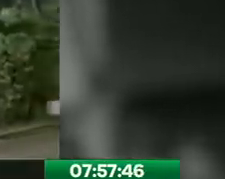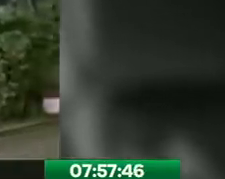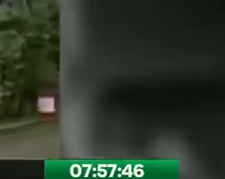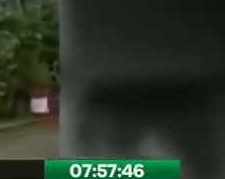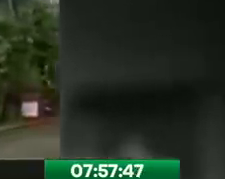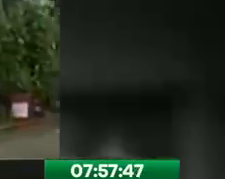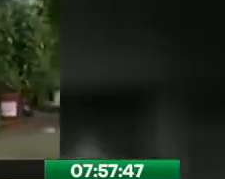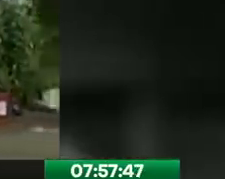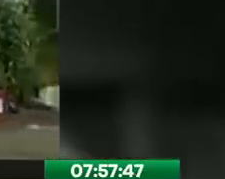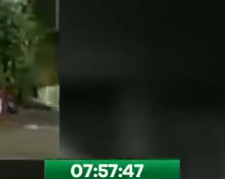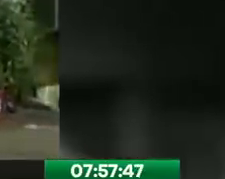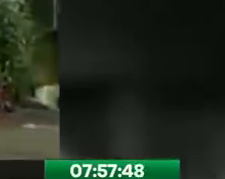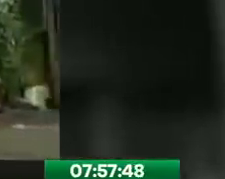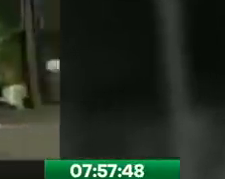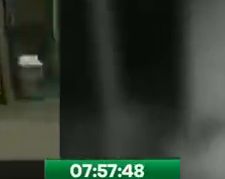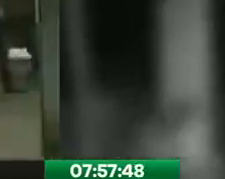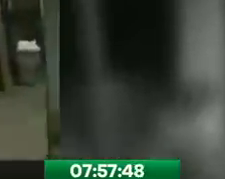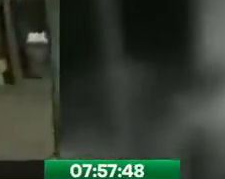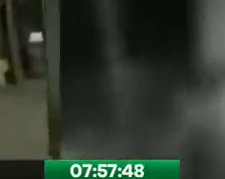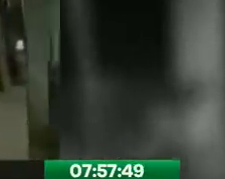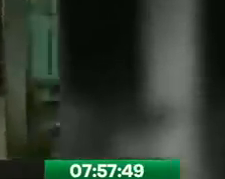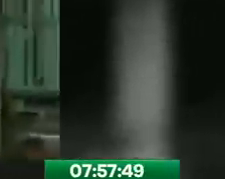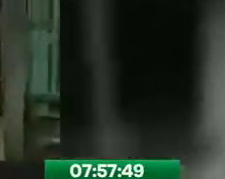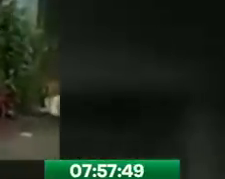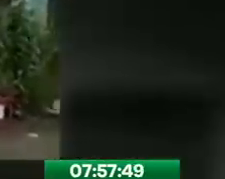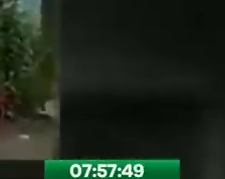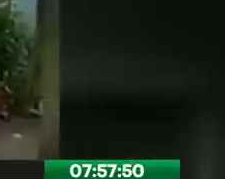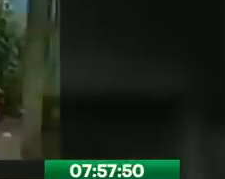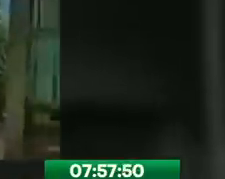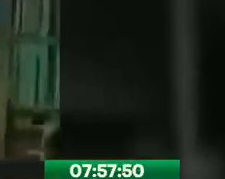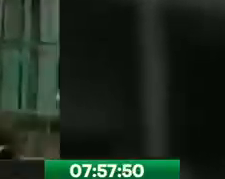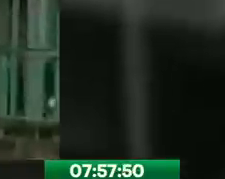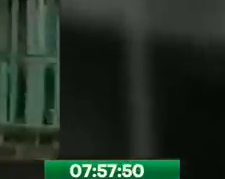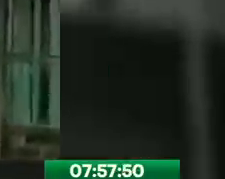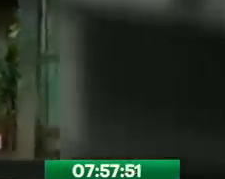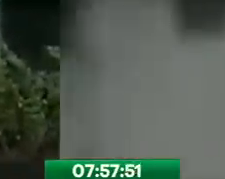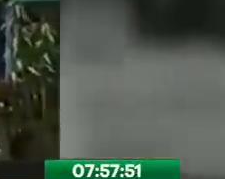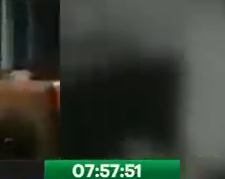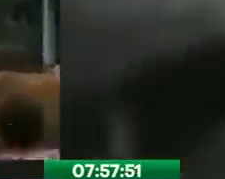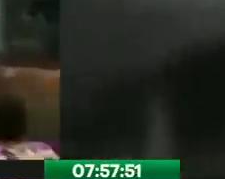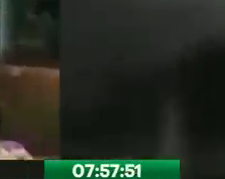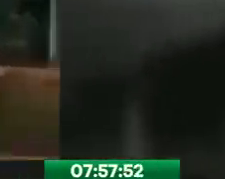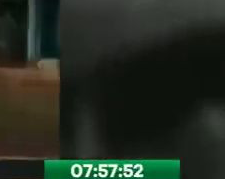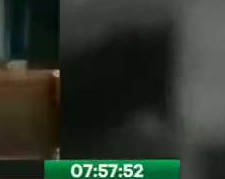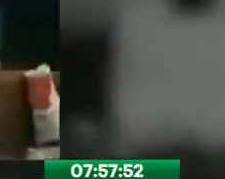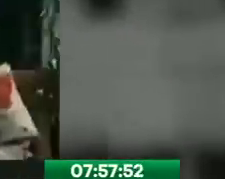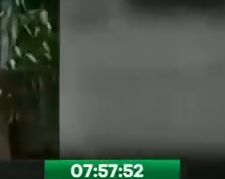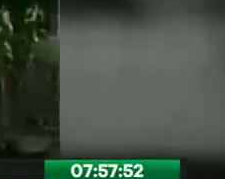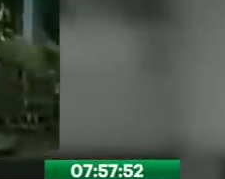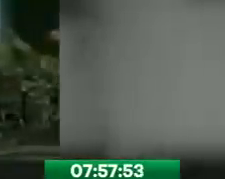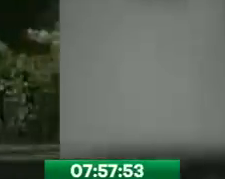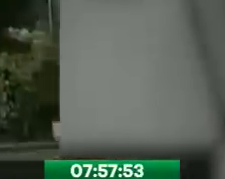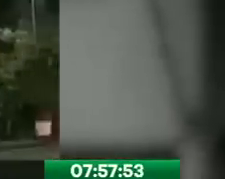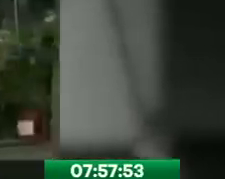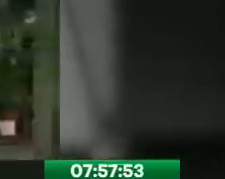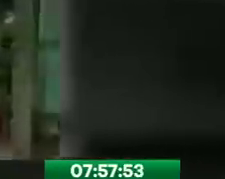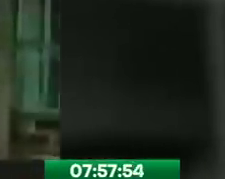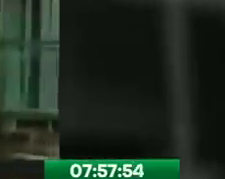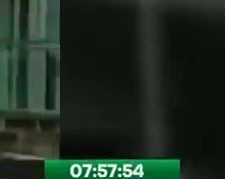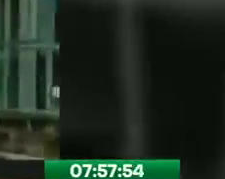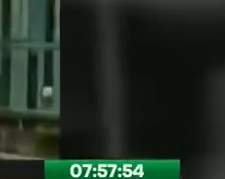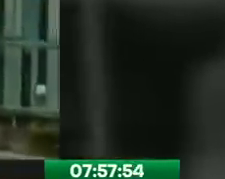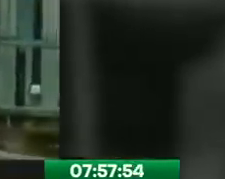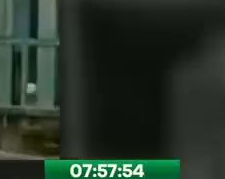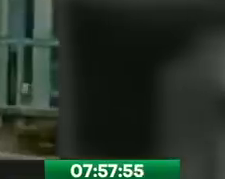el origen de el pla genio impactante de las imágenes verdad claro que sigue ahí esta es la gente no